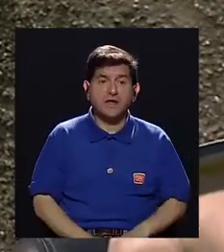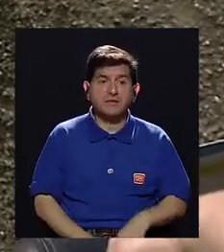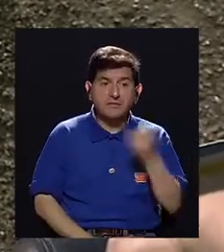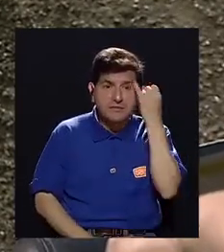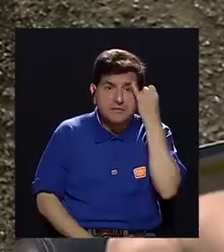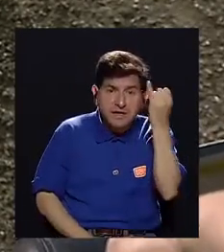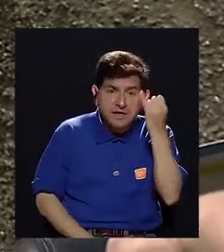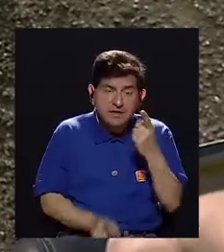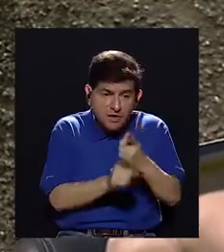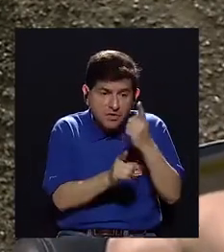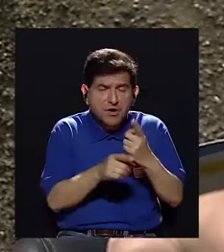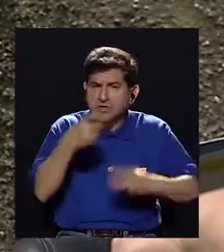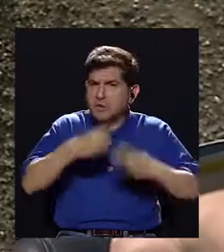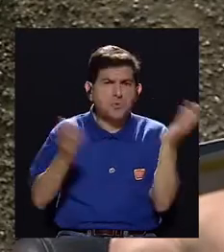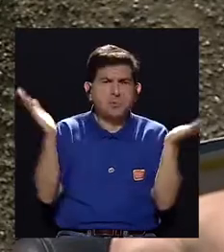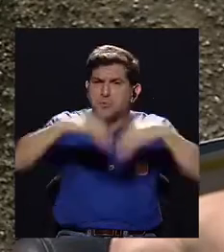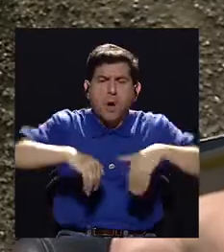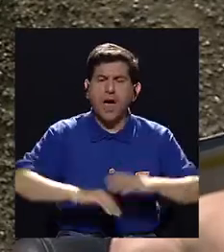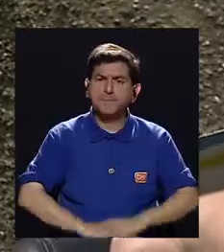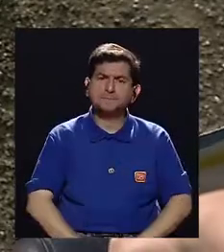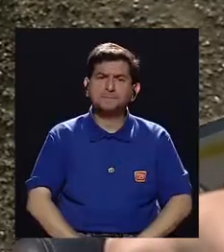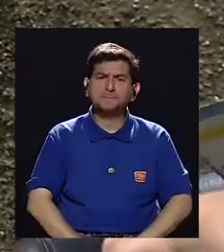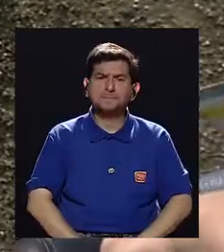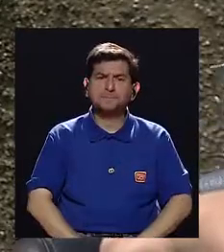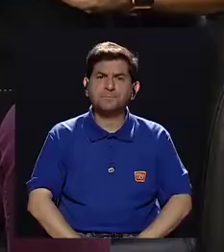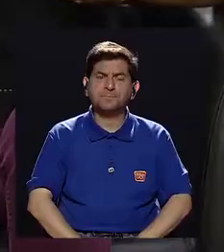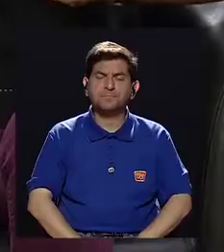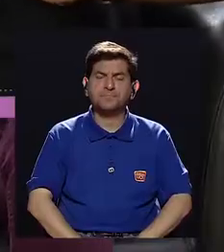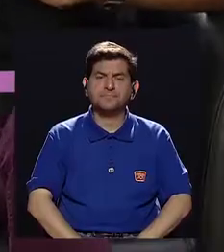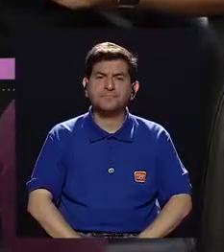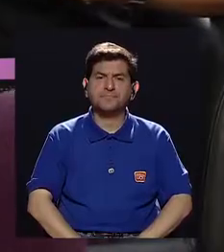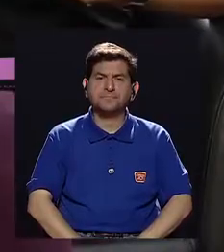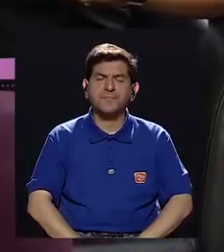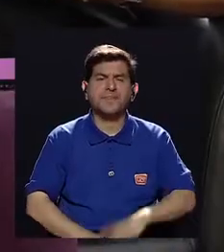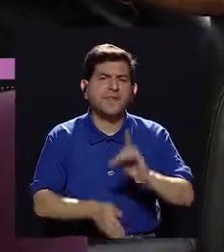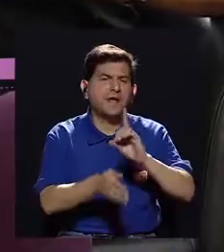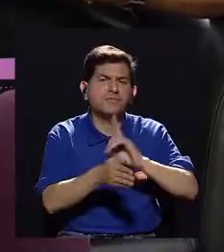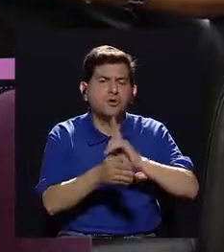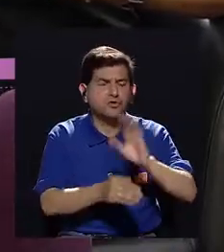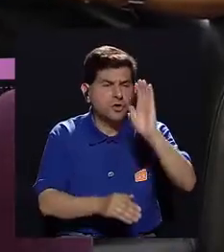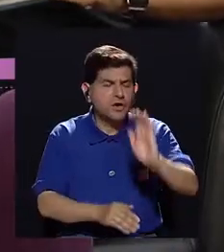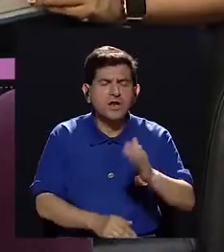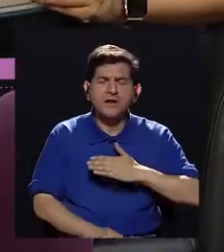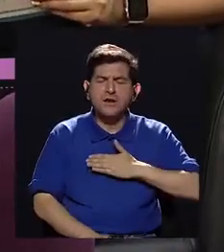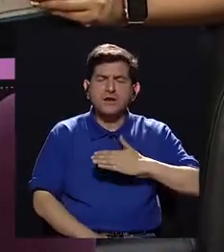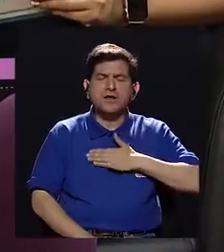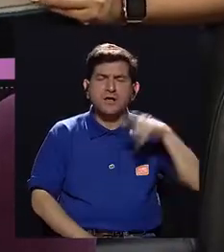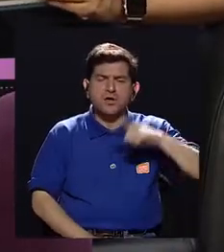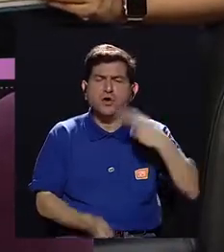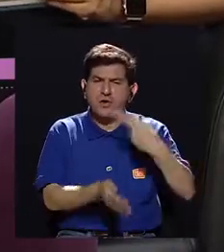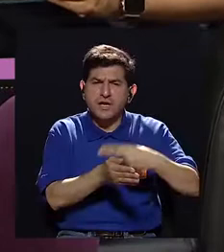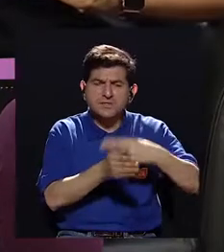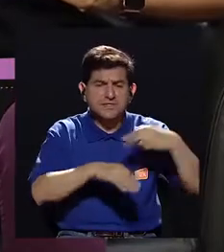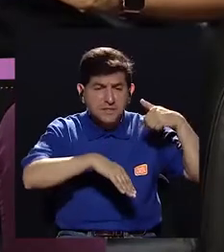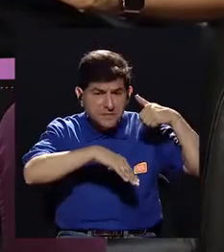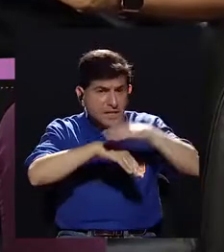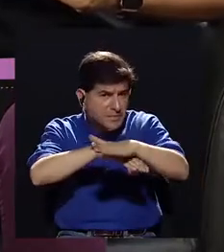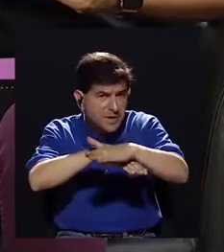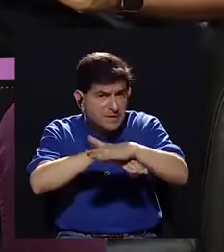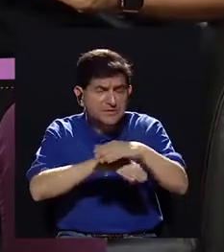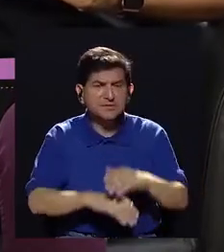dan, no tienen por qué meterse en problemas. Doctor, ¿el niño con asma requiere